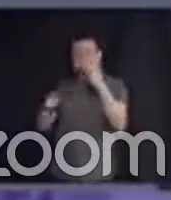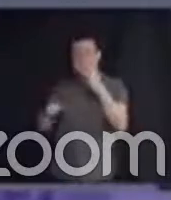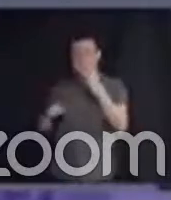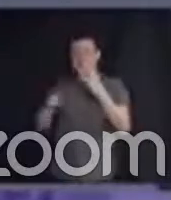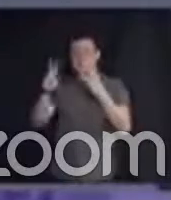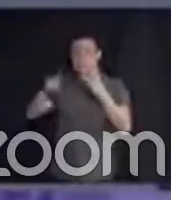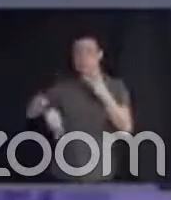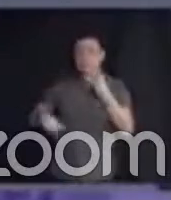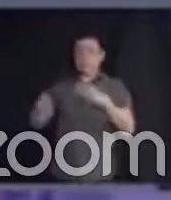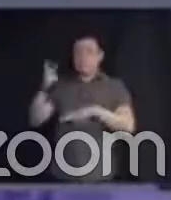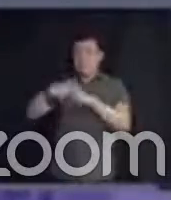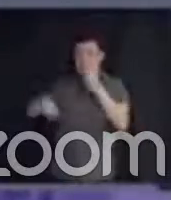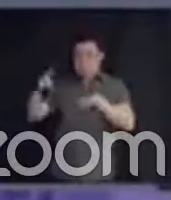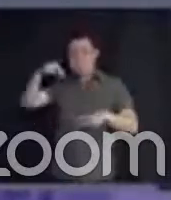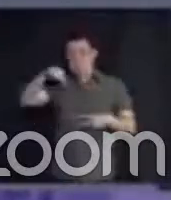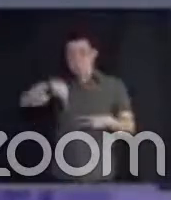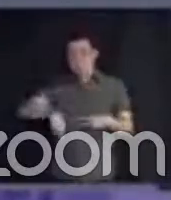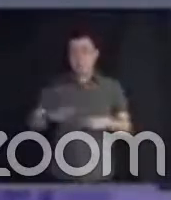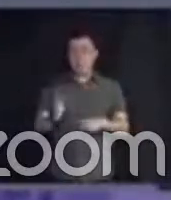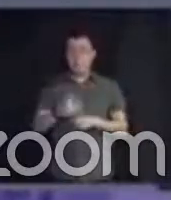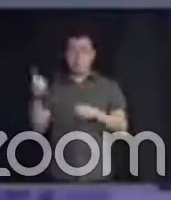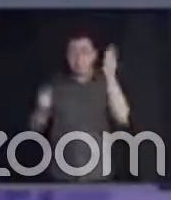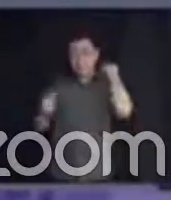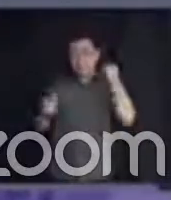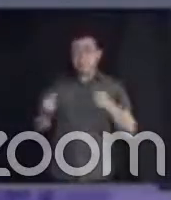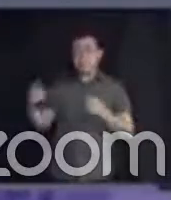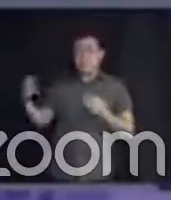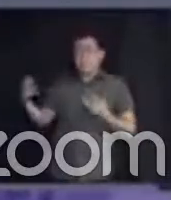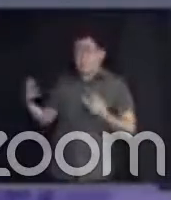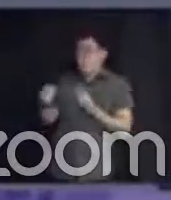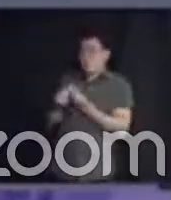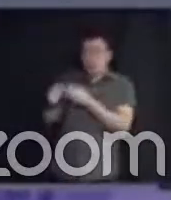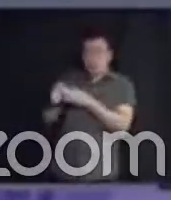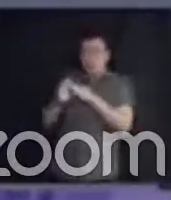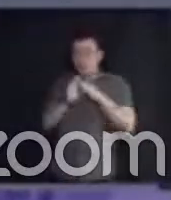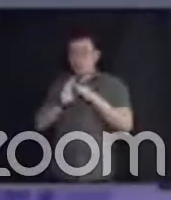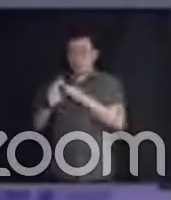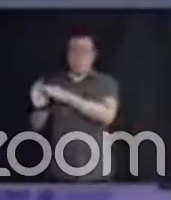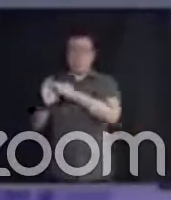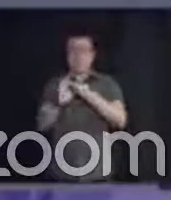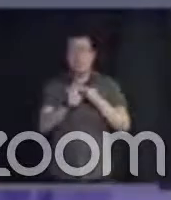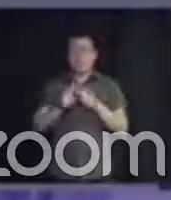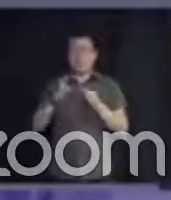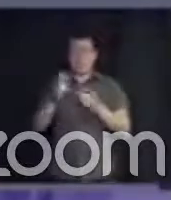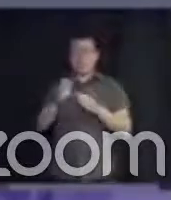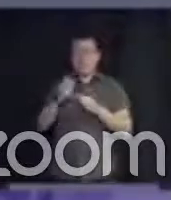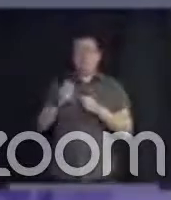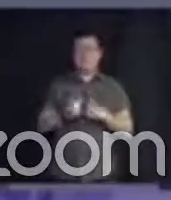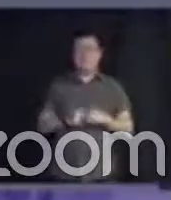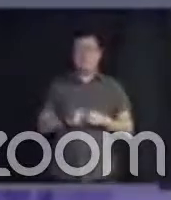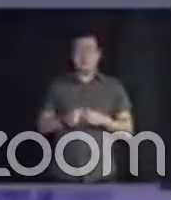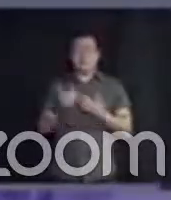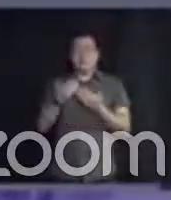de hoy, y estamos aquí porque, como pueden ver, pues, nos pegamos como chicles.